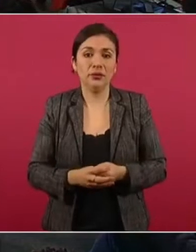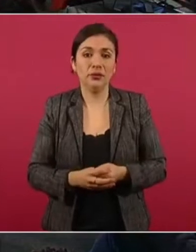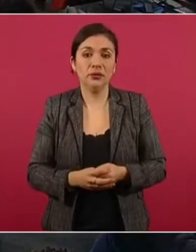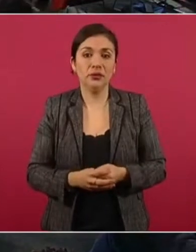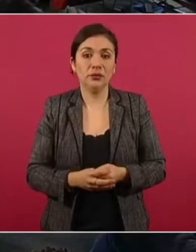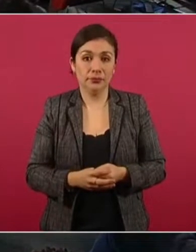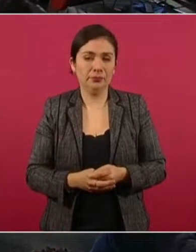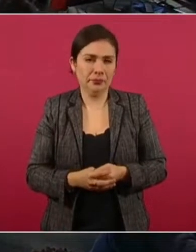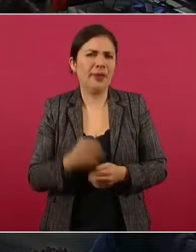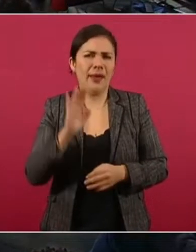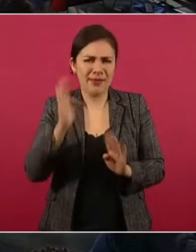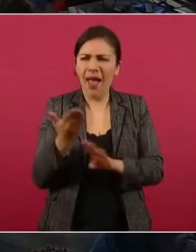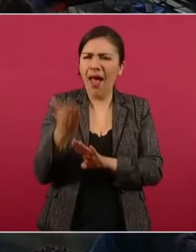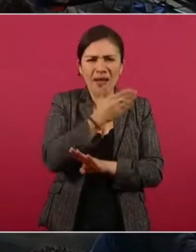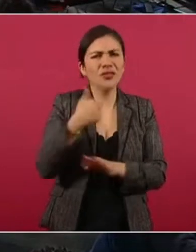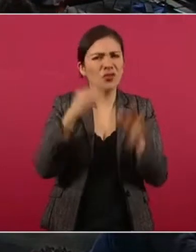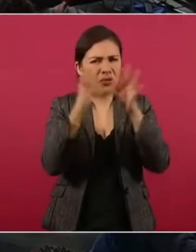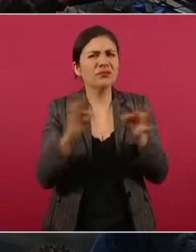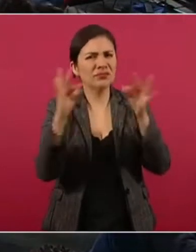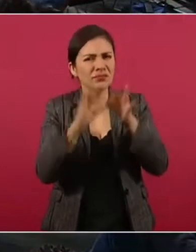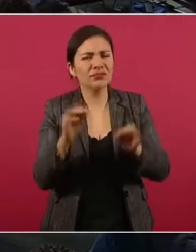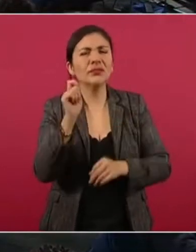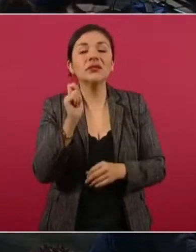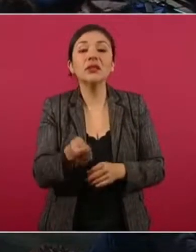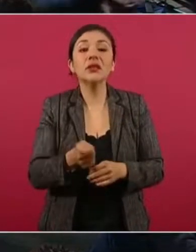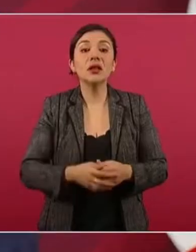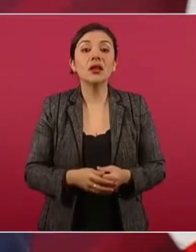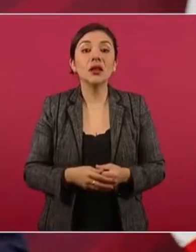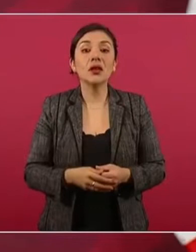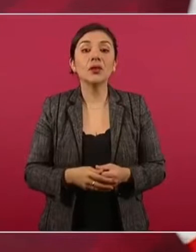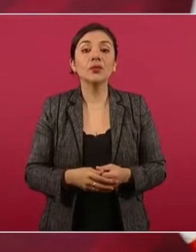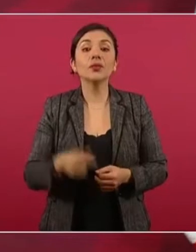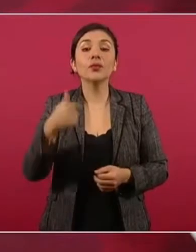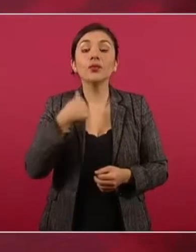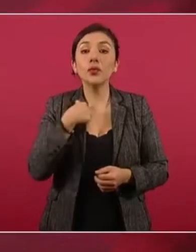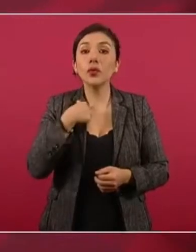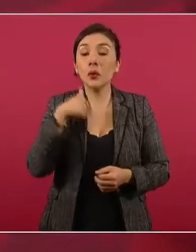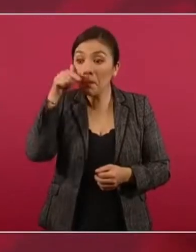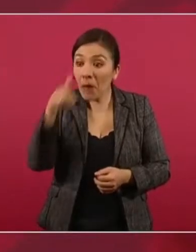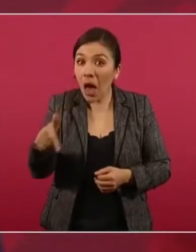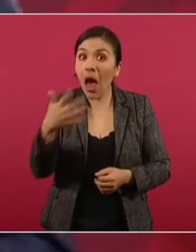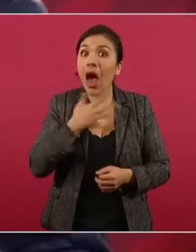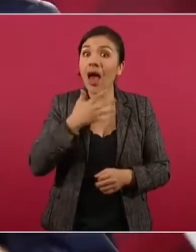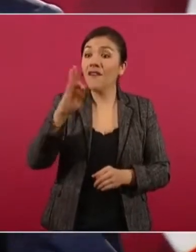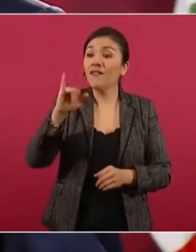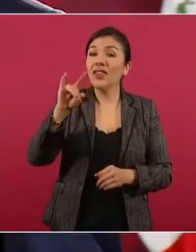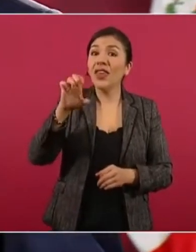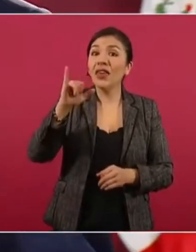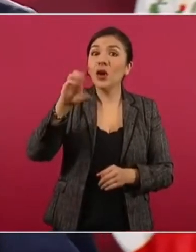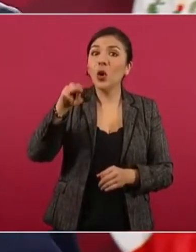De una vez les expliqué de que encontramos ese fideicomiso de